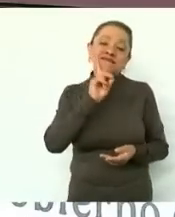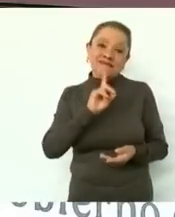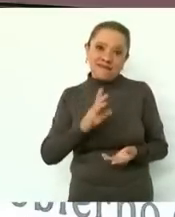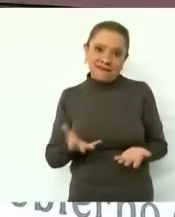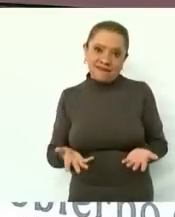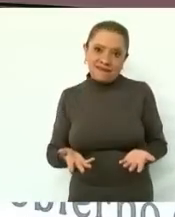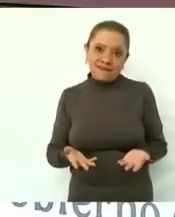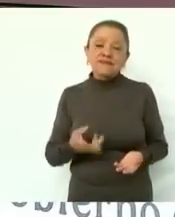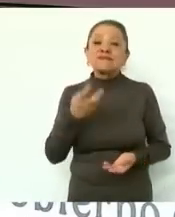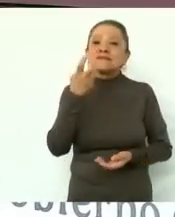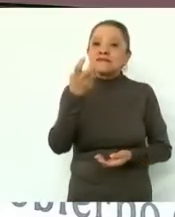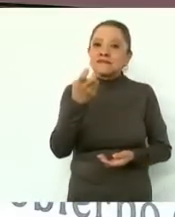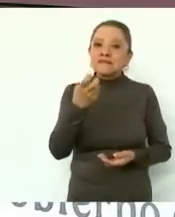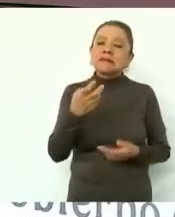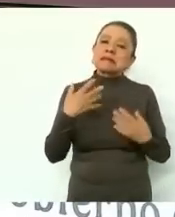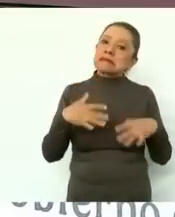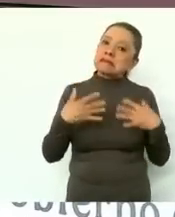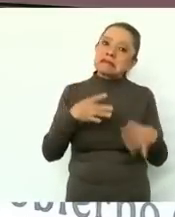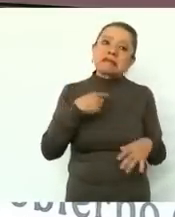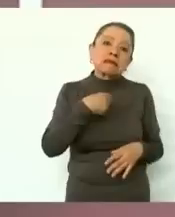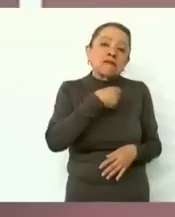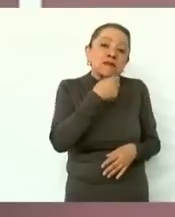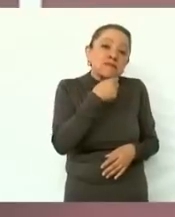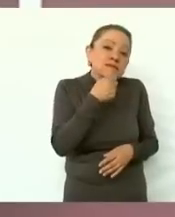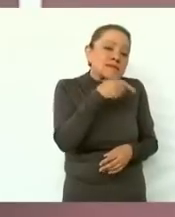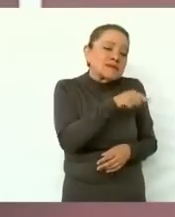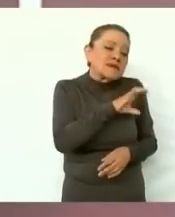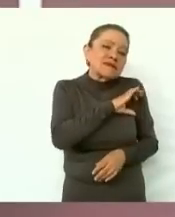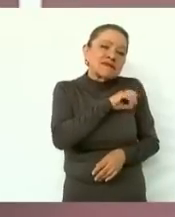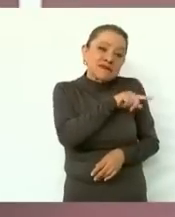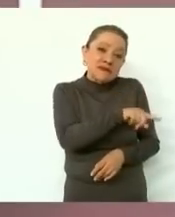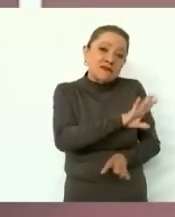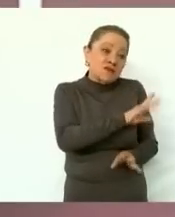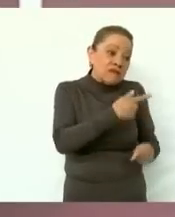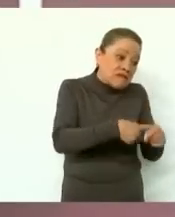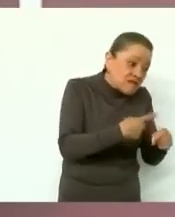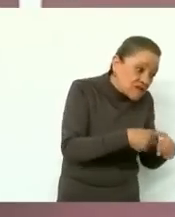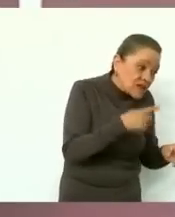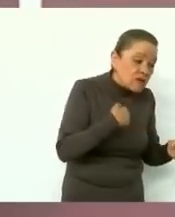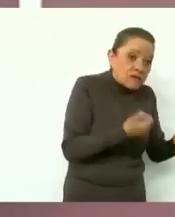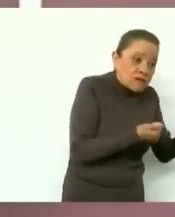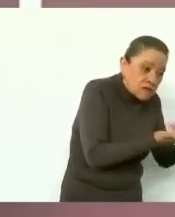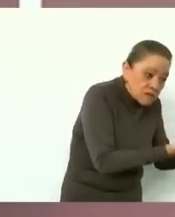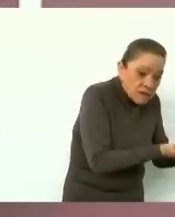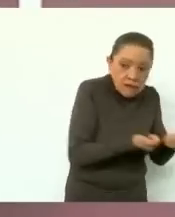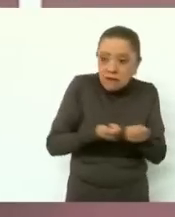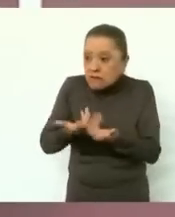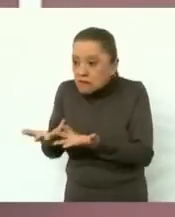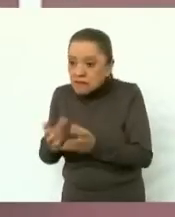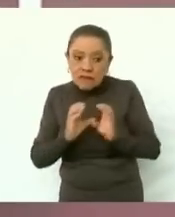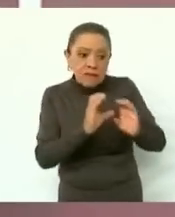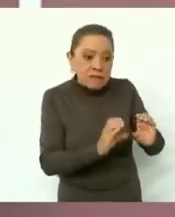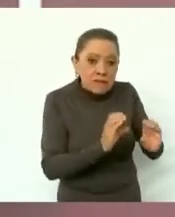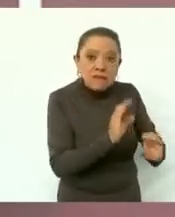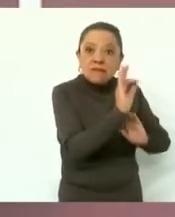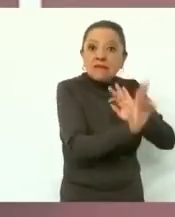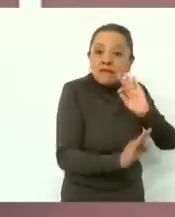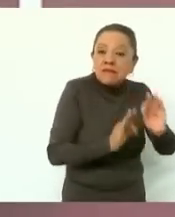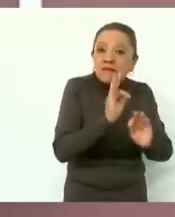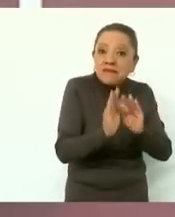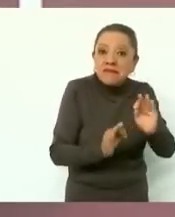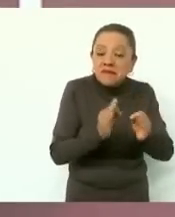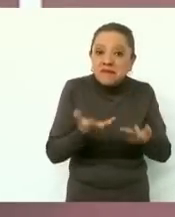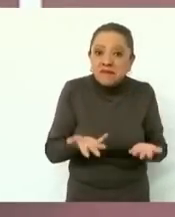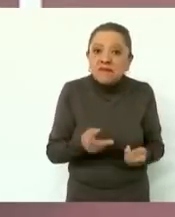Ay, que mi viejito ya se enfermó, que a ver que lo llevamos, lo traemos, que lo cuidamos. Que las